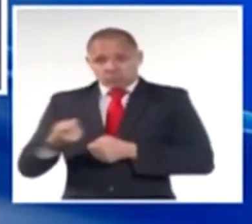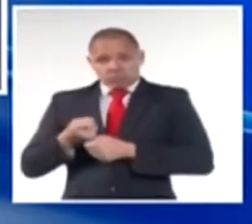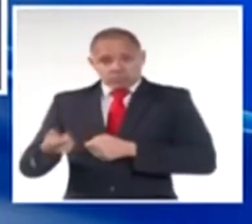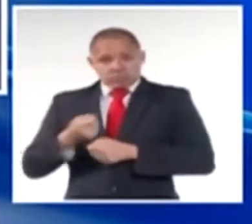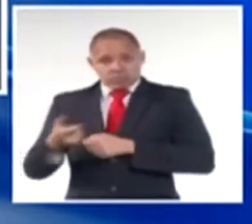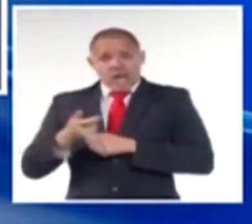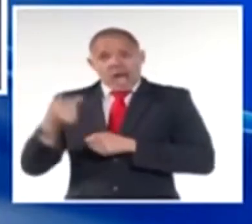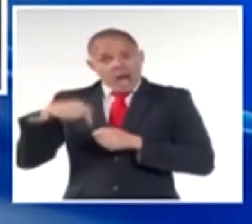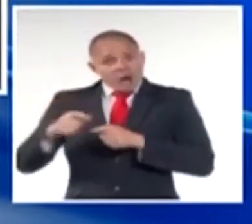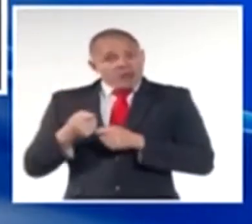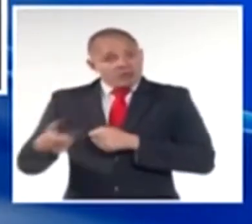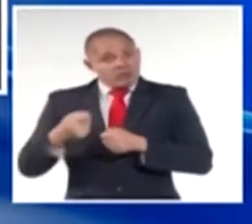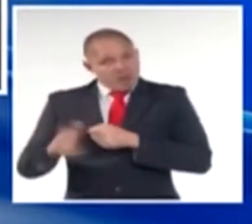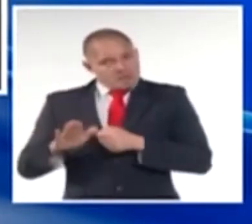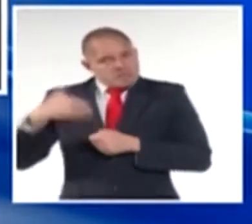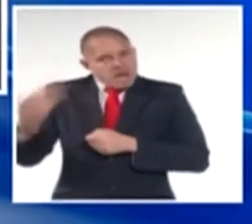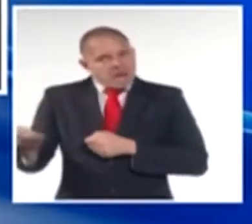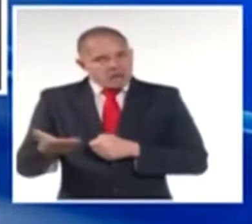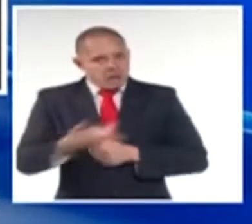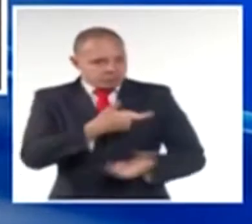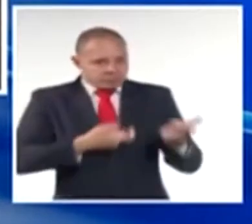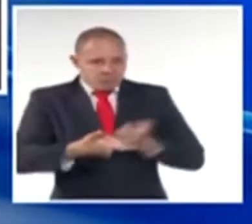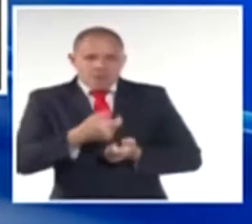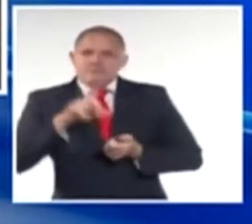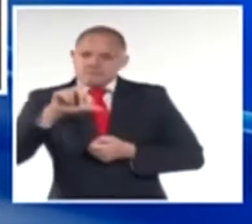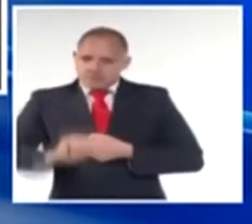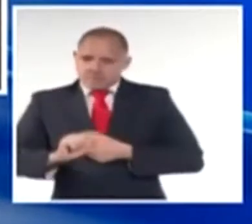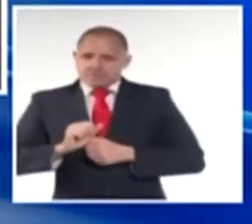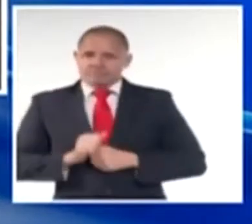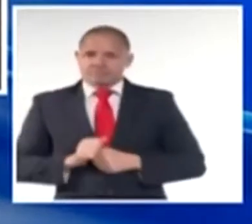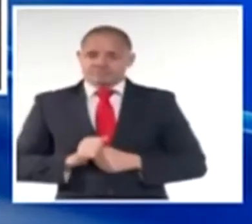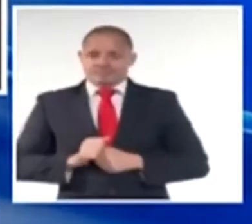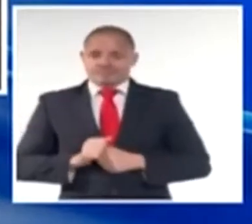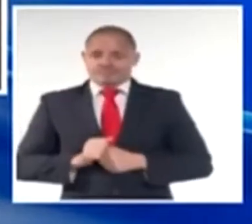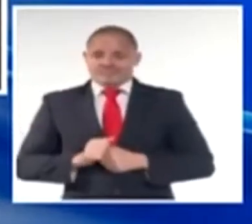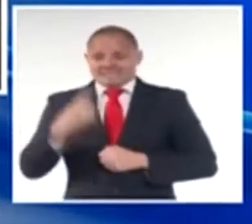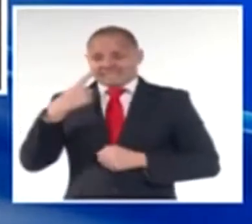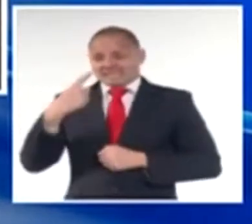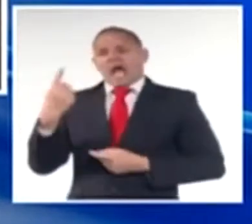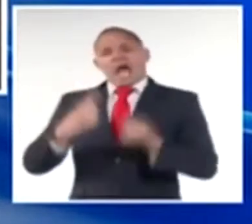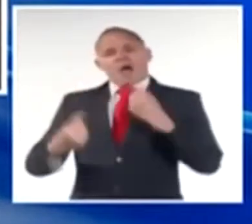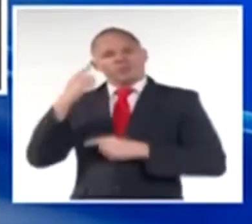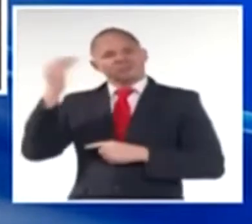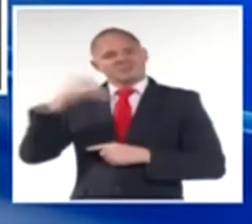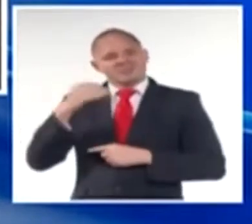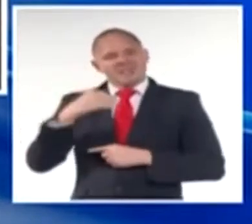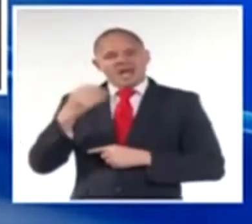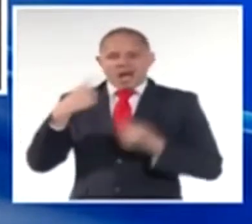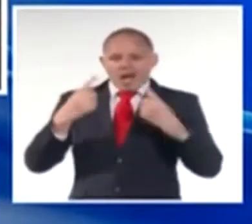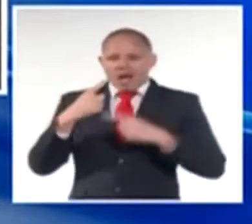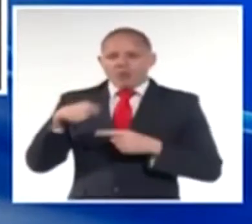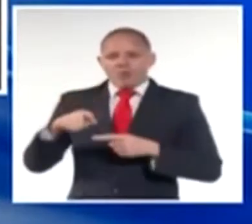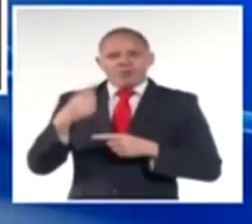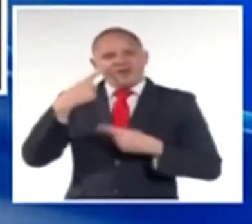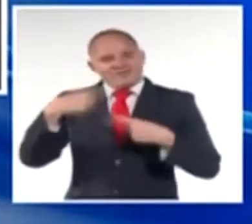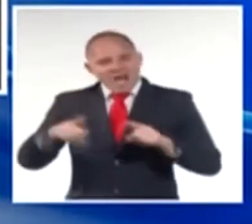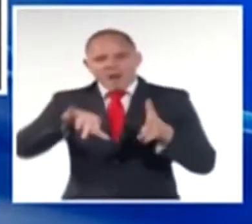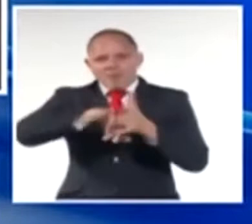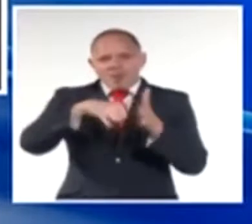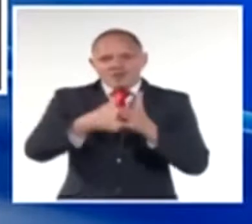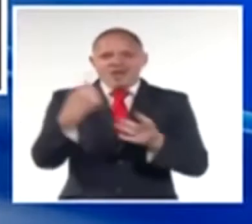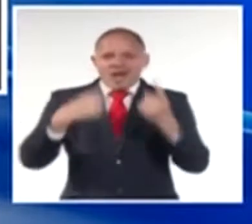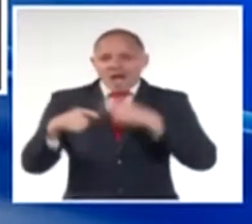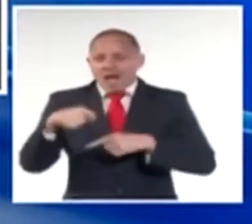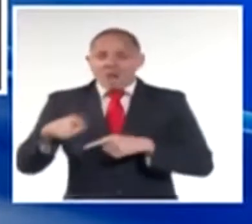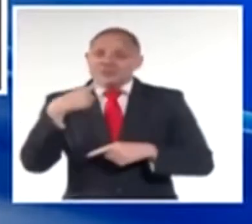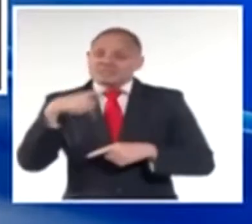los no realizados en los procesos inversionistas por las limitaciones materiales que ralentizaron